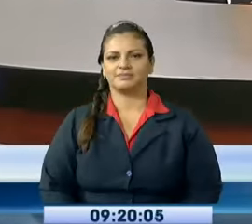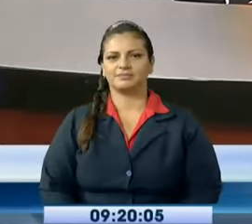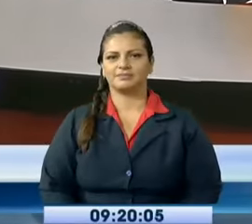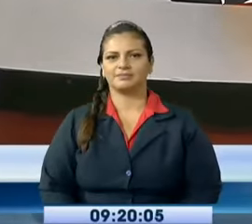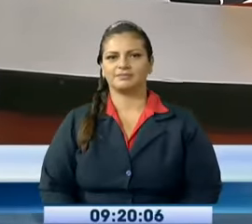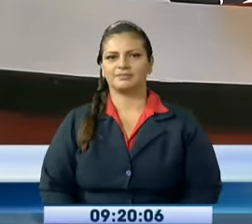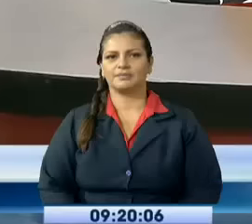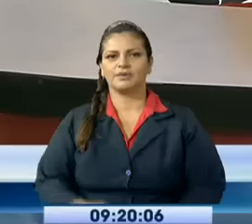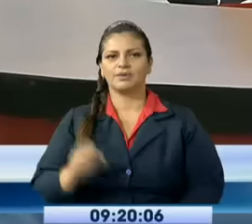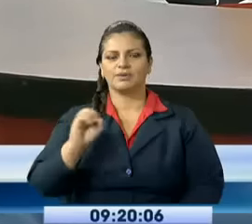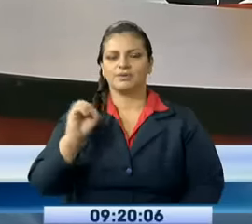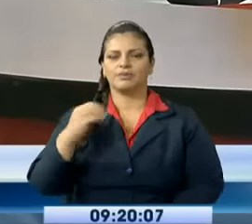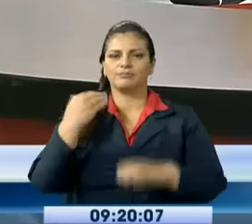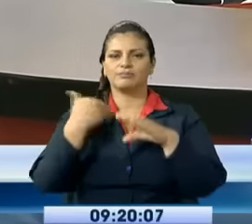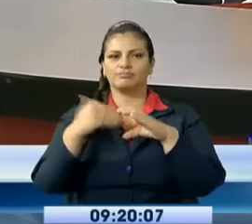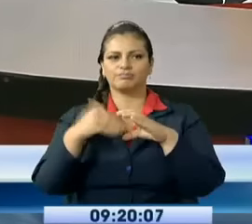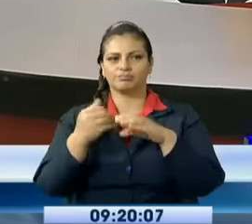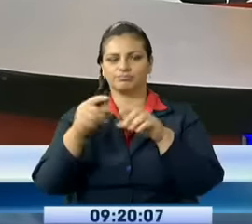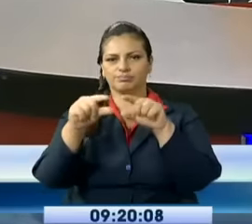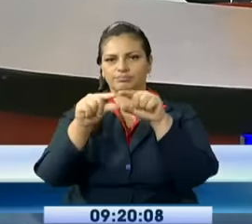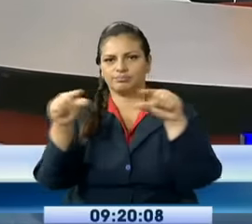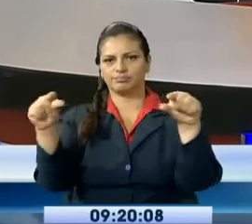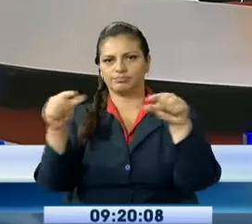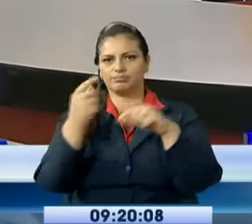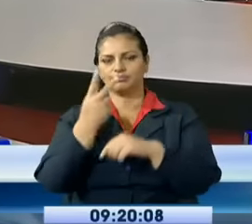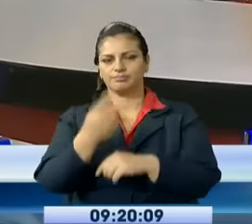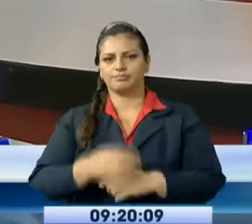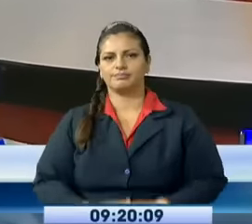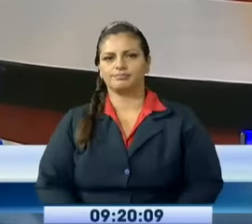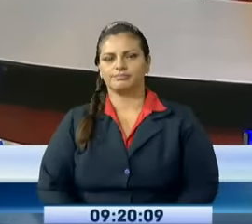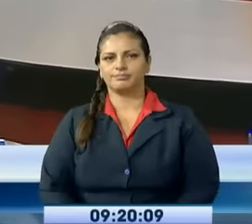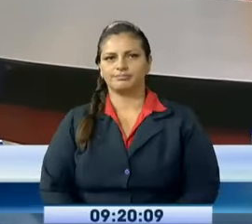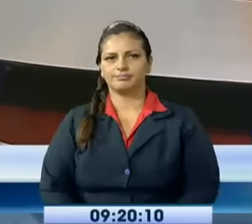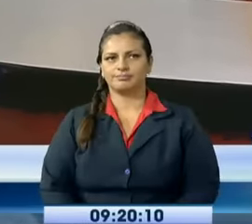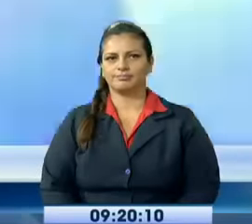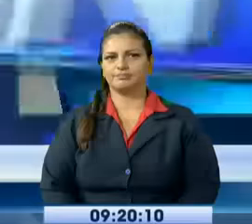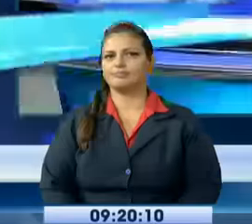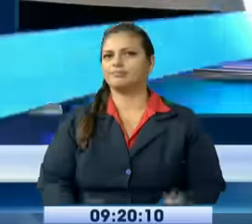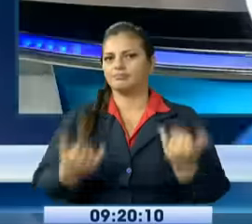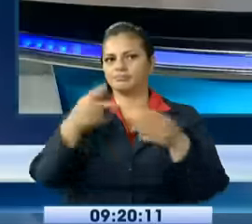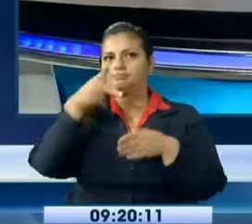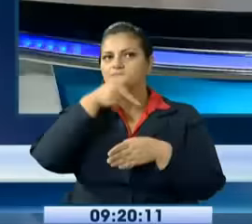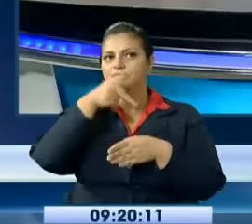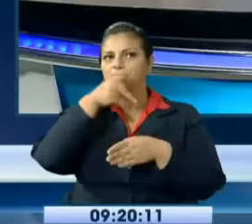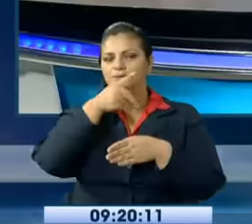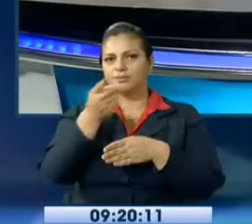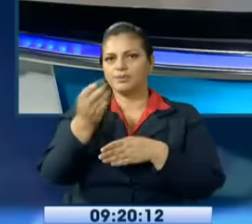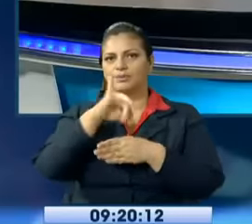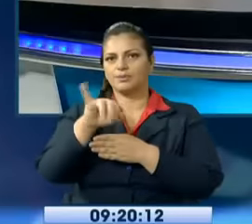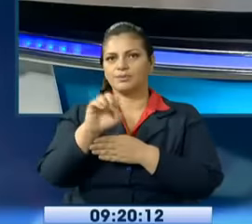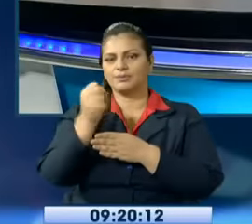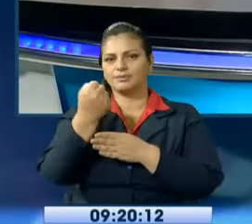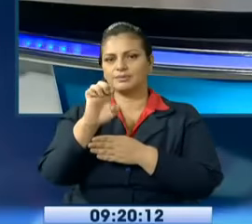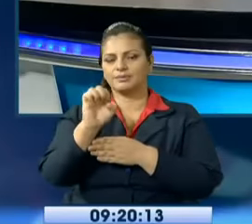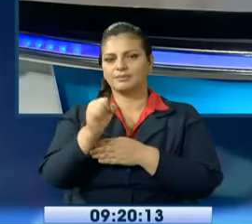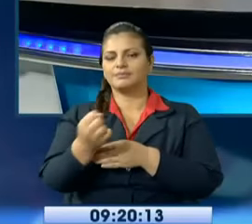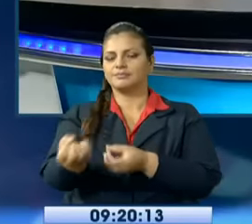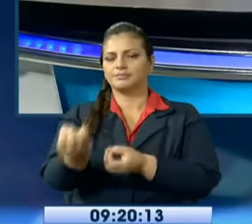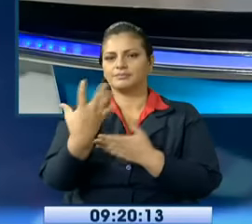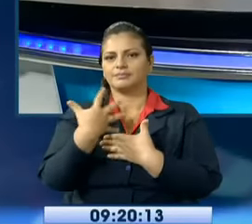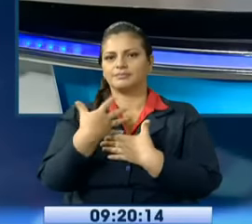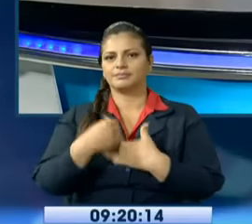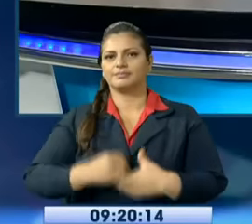60-96-295. O al correo electrónico, por favor, escríbanos. Ahí también está el Twitter. Correcto. Todos los datos. A Puerto Viejo. Vámonos. Capital Maravista. Ahí está José Morales. Listo para